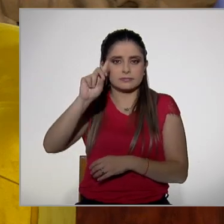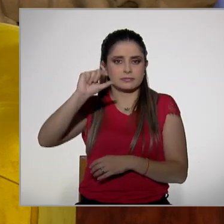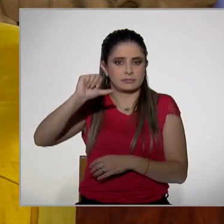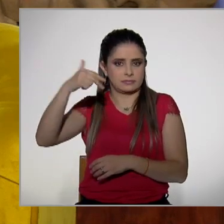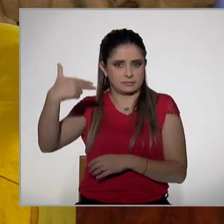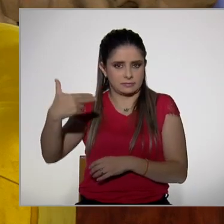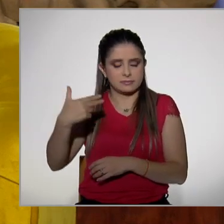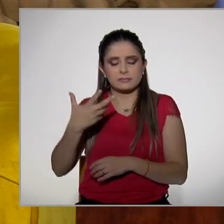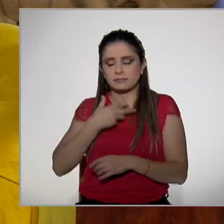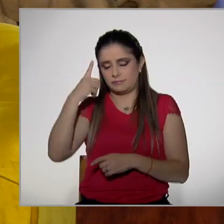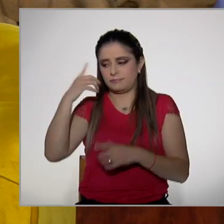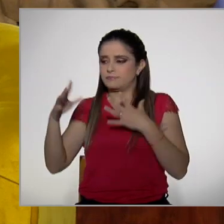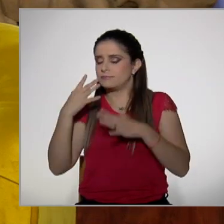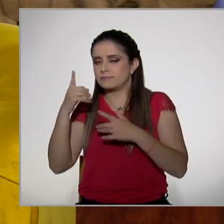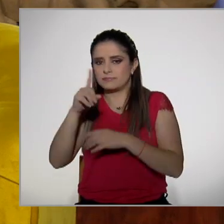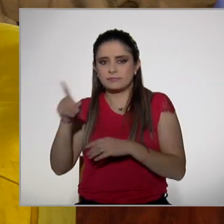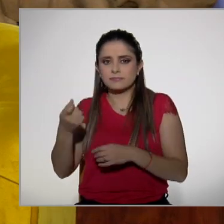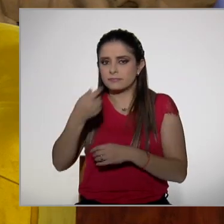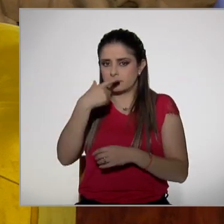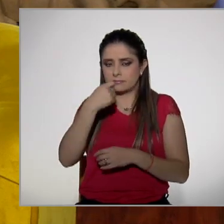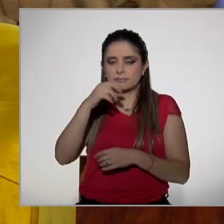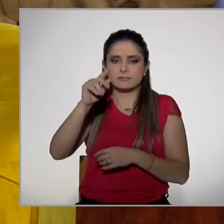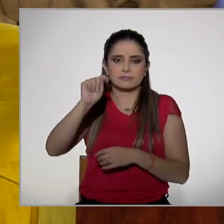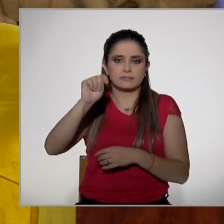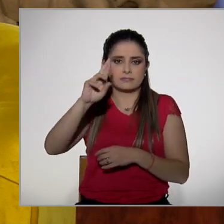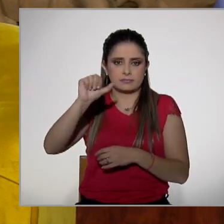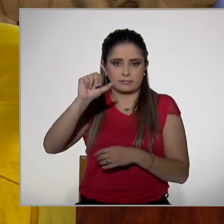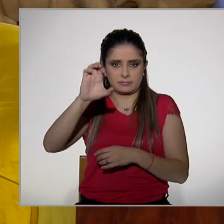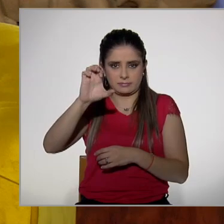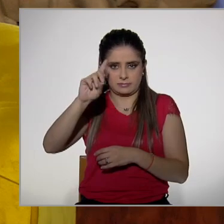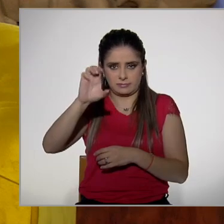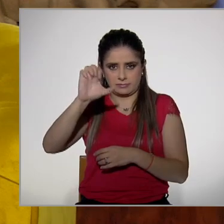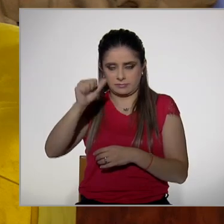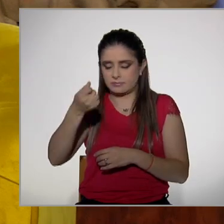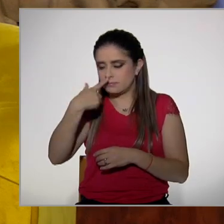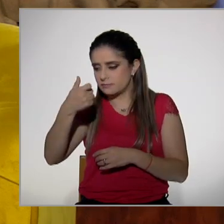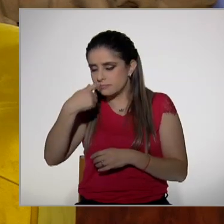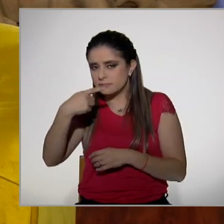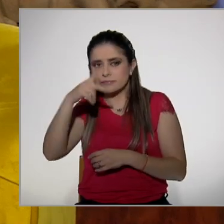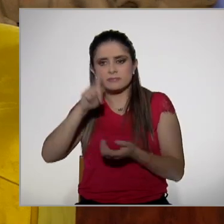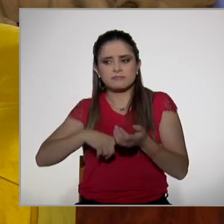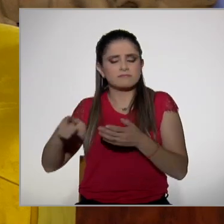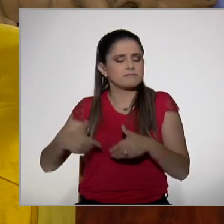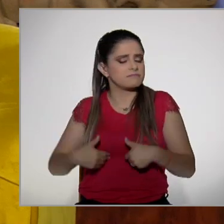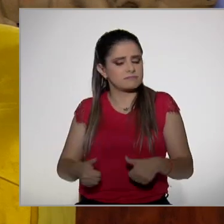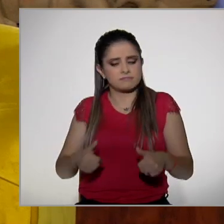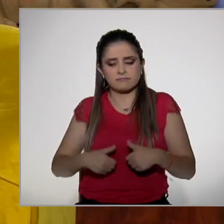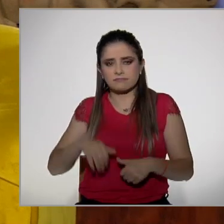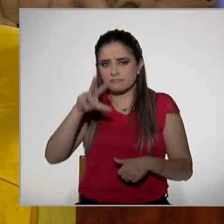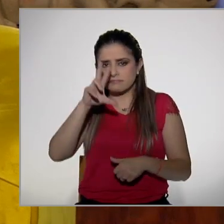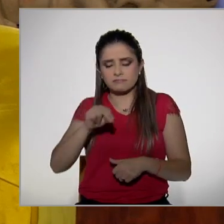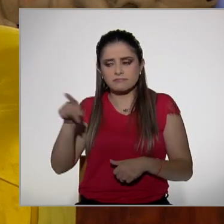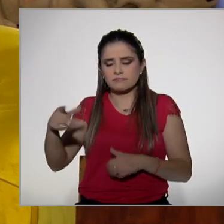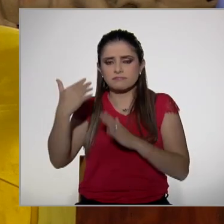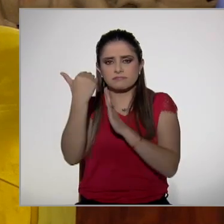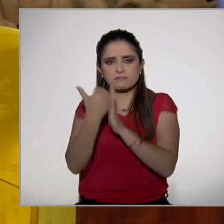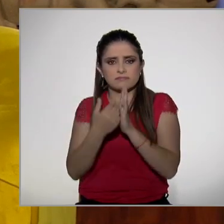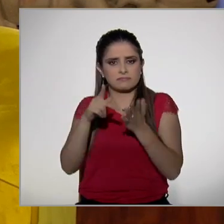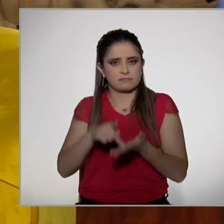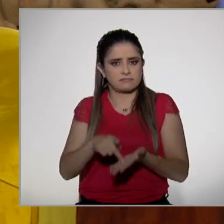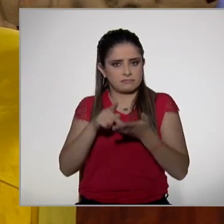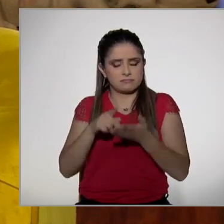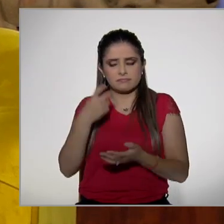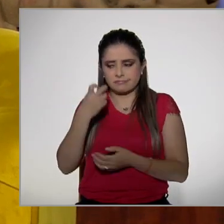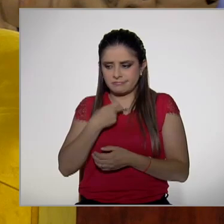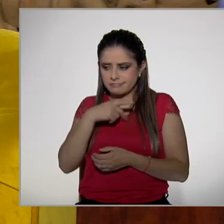y que toma atrae a las sales metilfenidato entonces no tiene hambre y ha bajado muchísimo de peso a ella